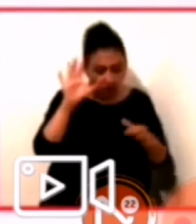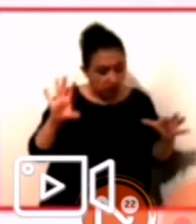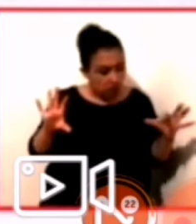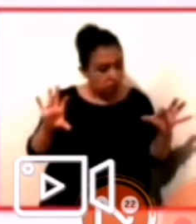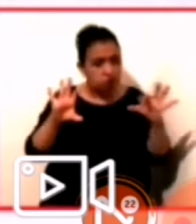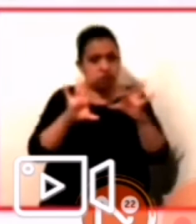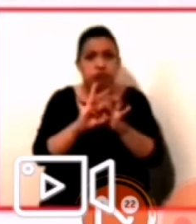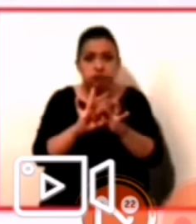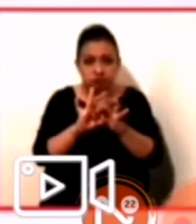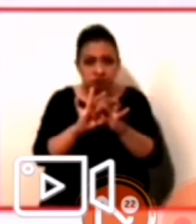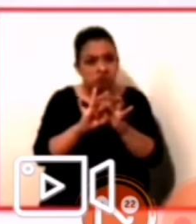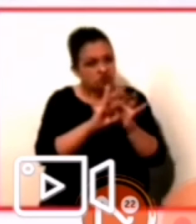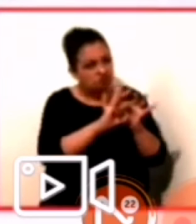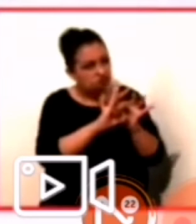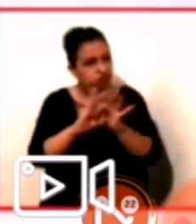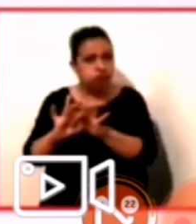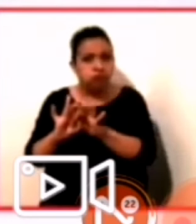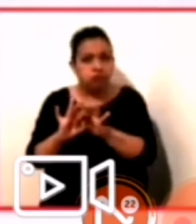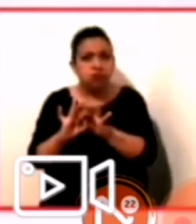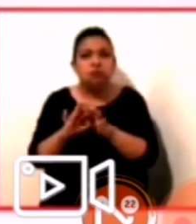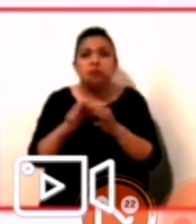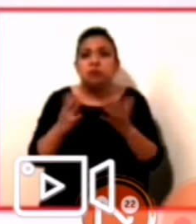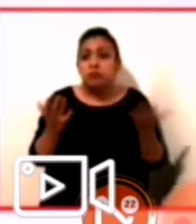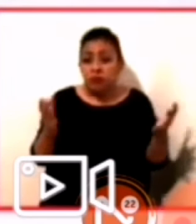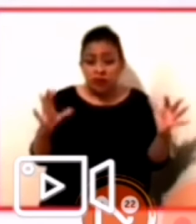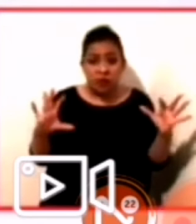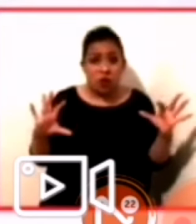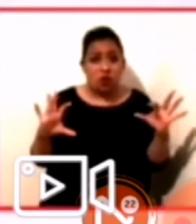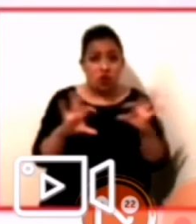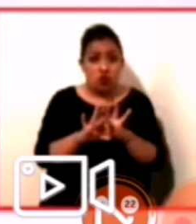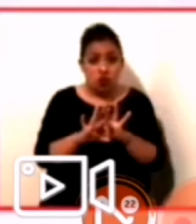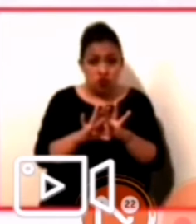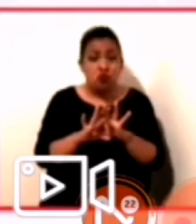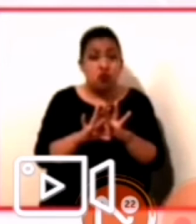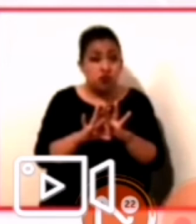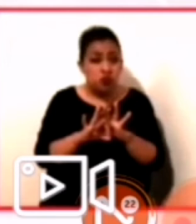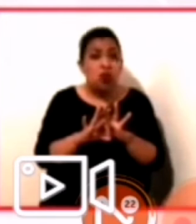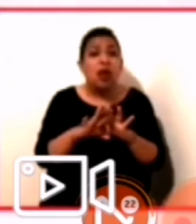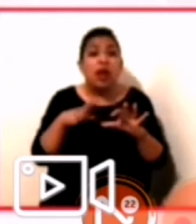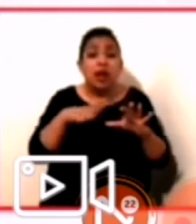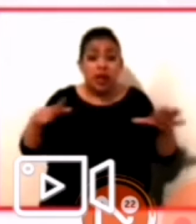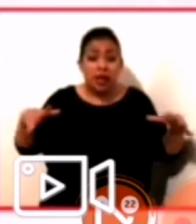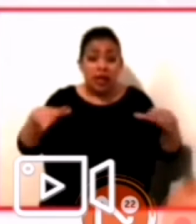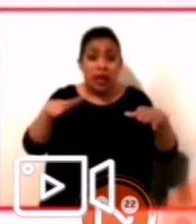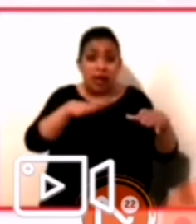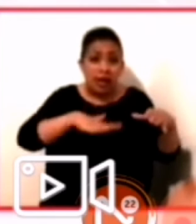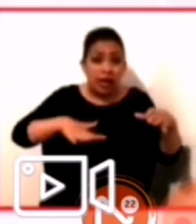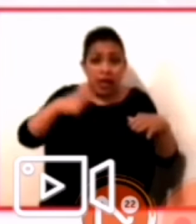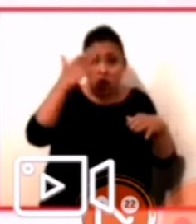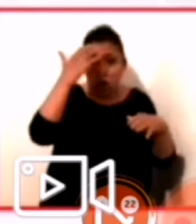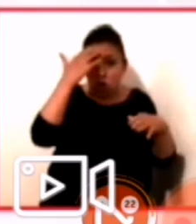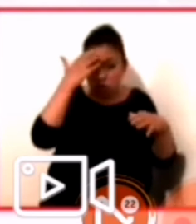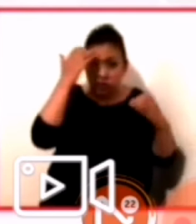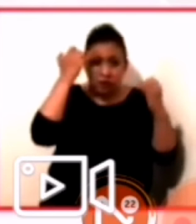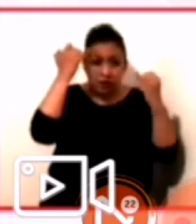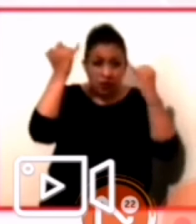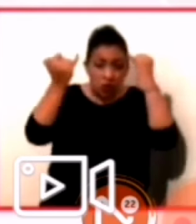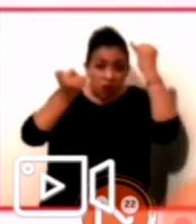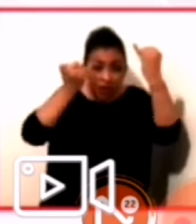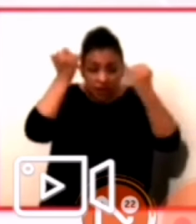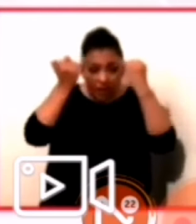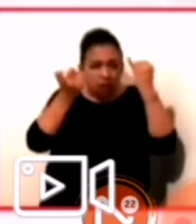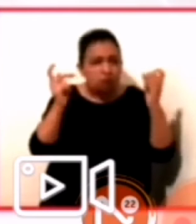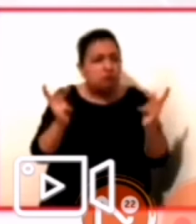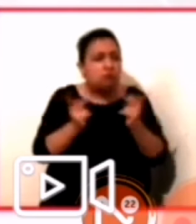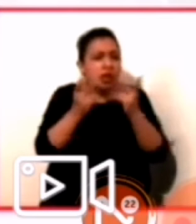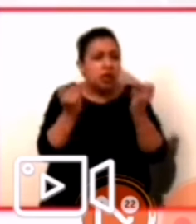vinculados íntimamente. Es decir, su vinculación es los campos de conocimiento y los campos creativos se asemejan